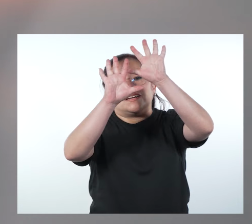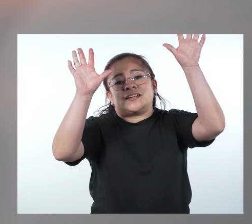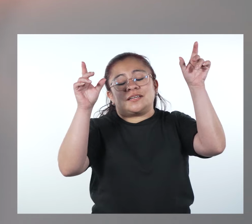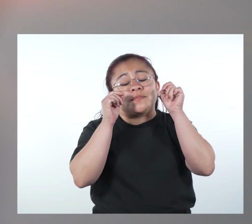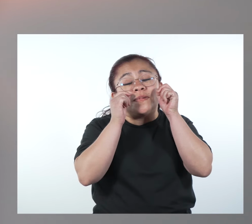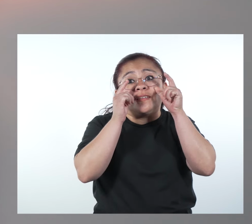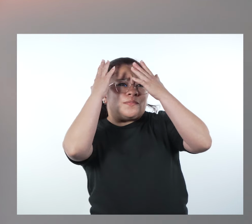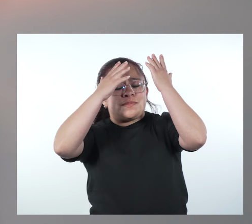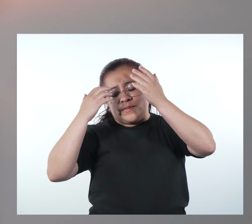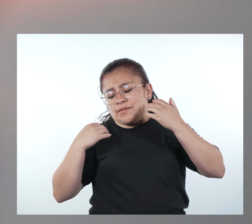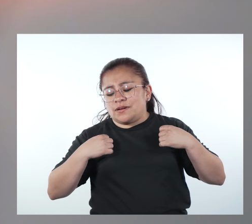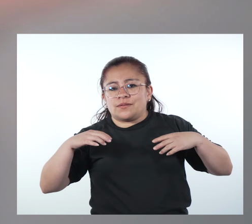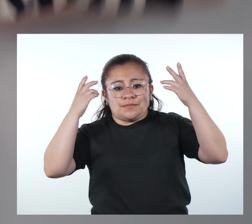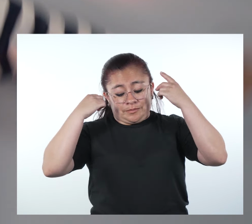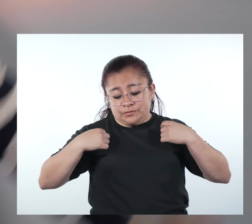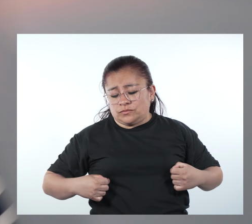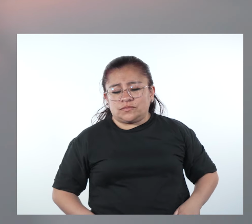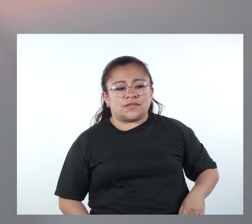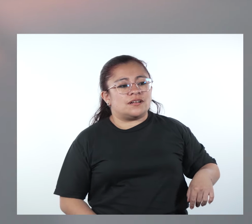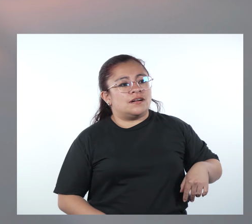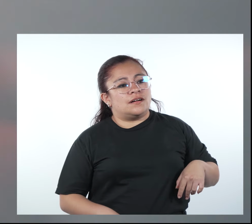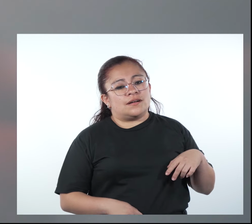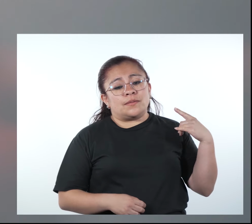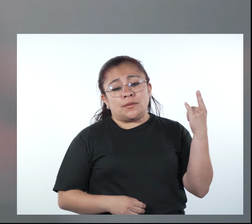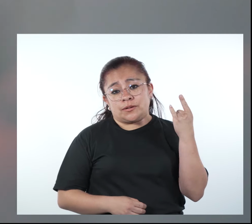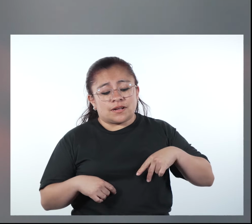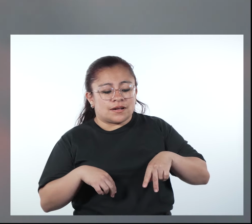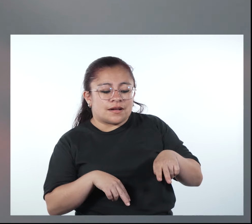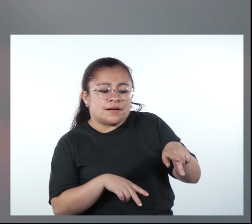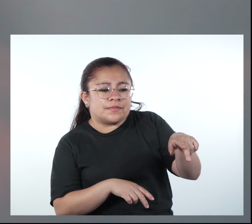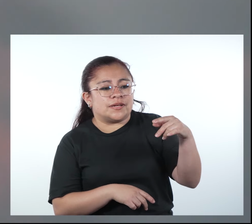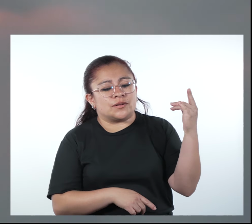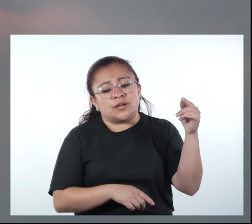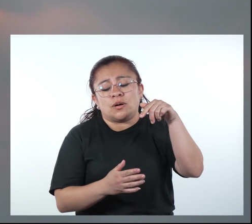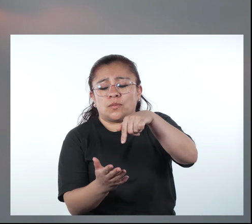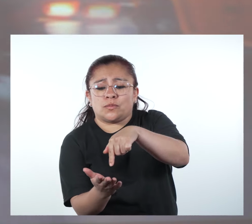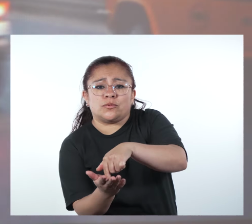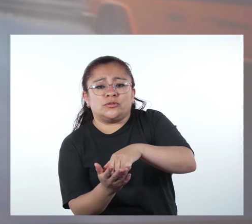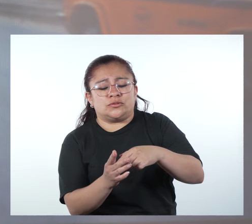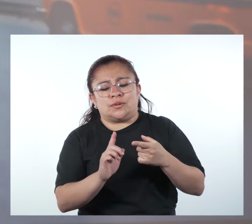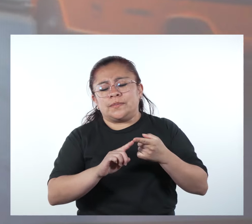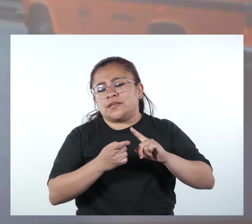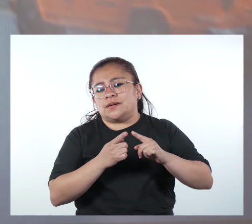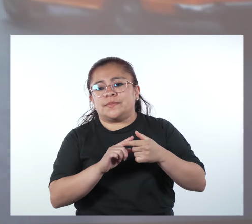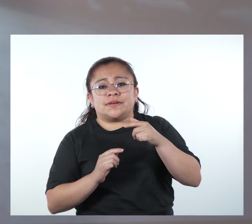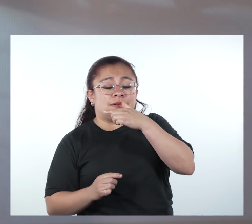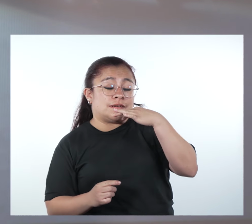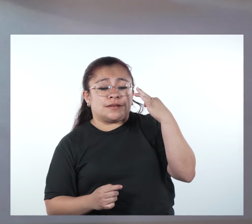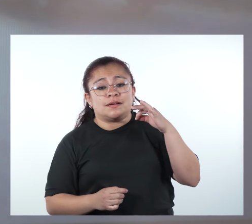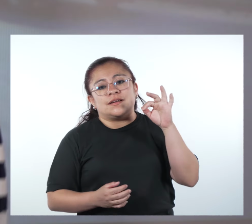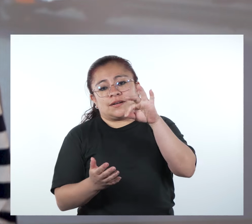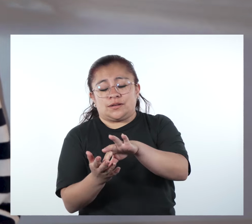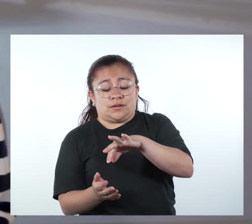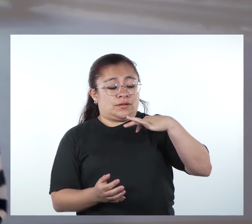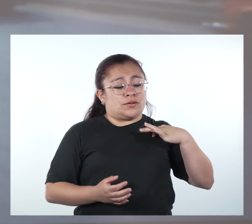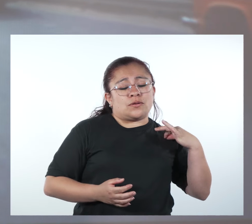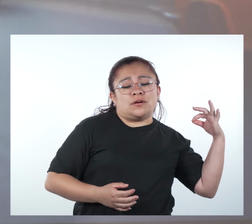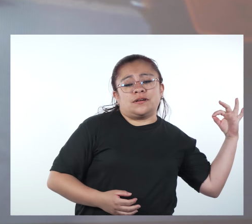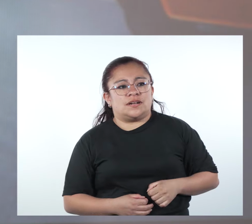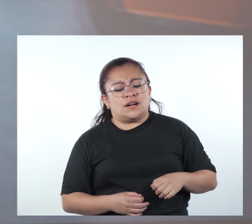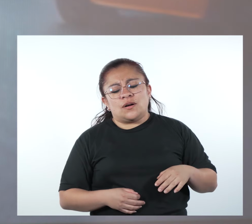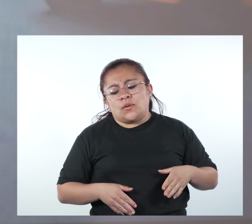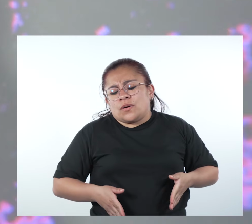mañanas me despierto y me preparo para ir a la universidad. Camino hasta el punto donde mis amigas me recogen.